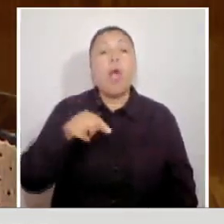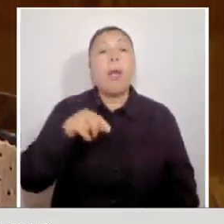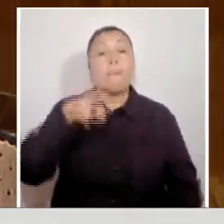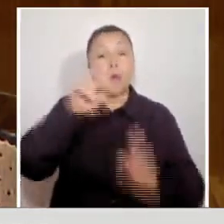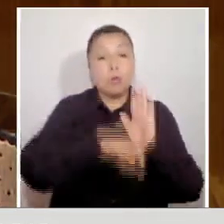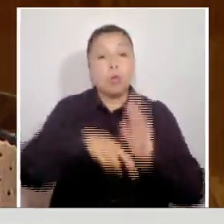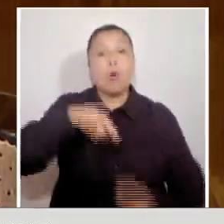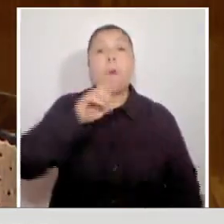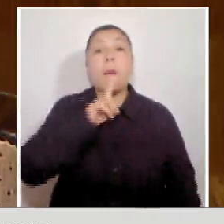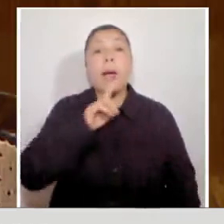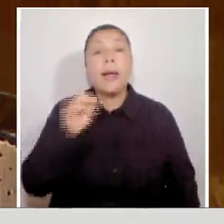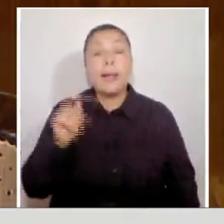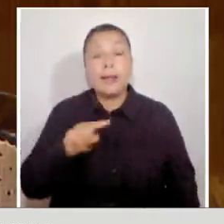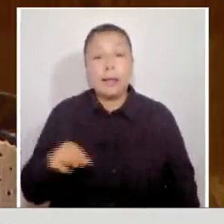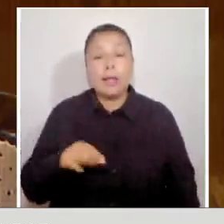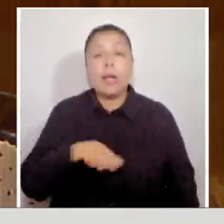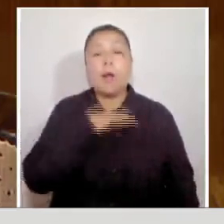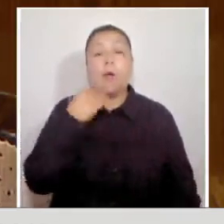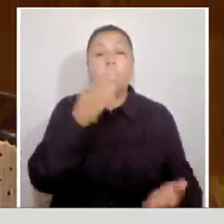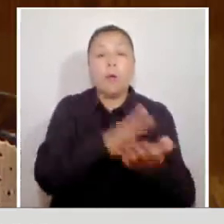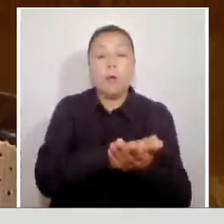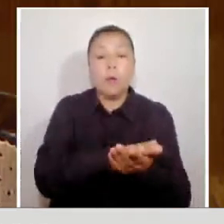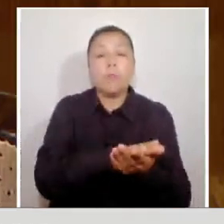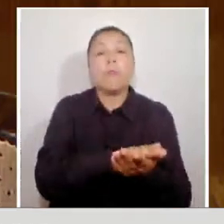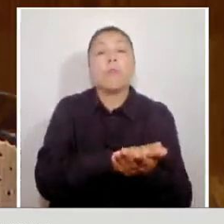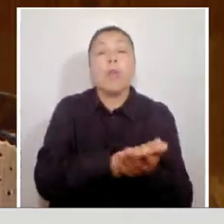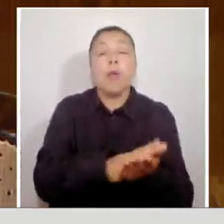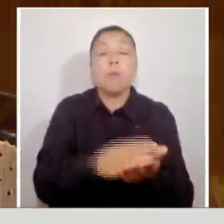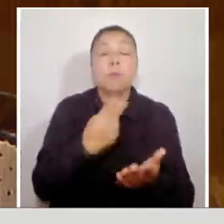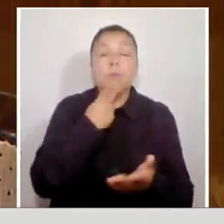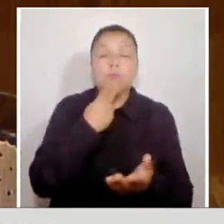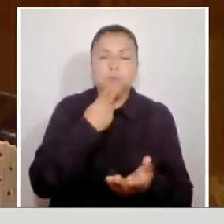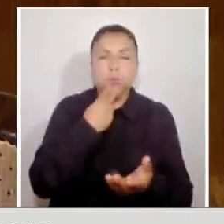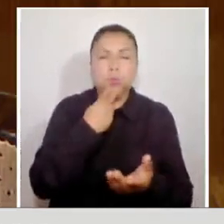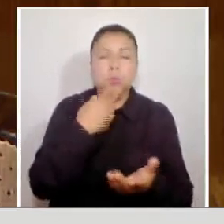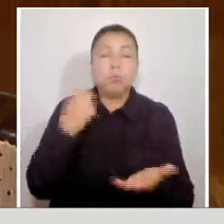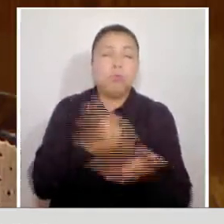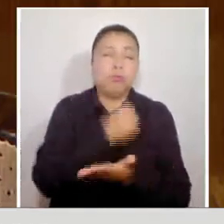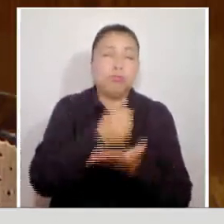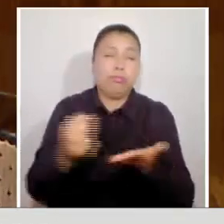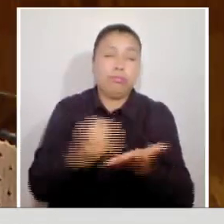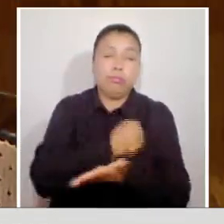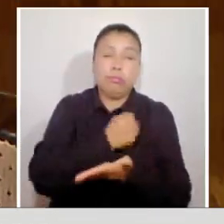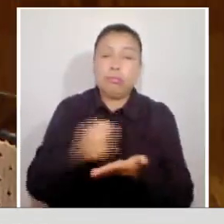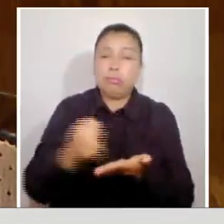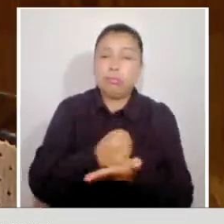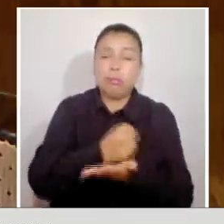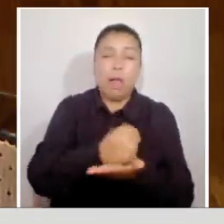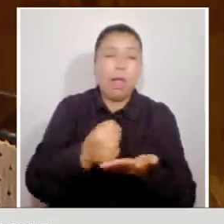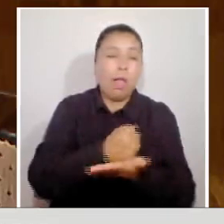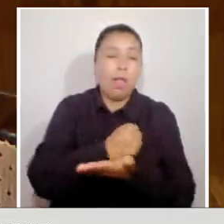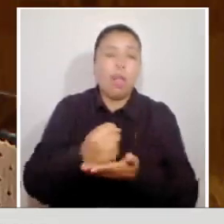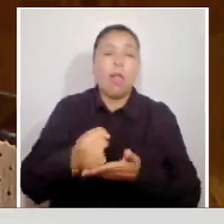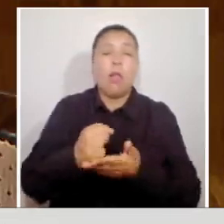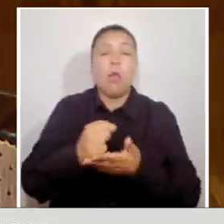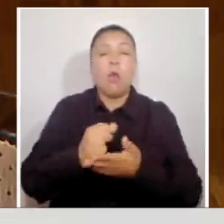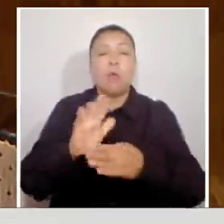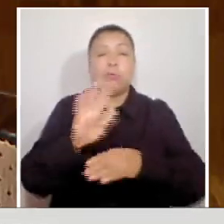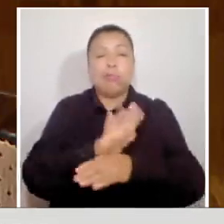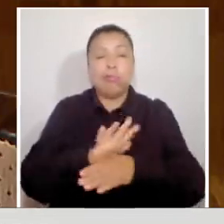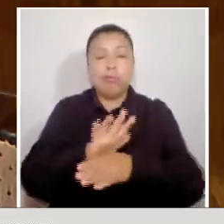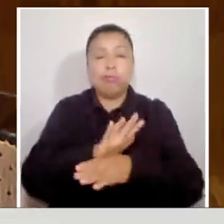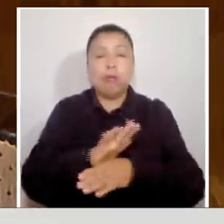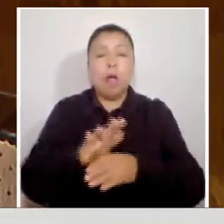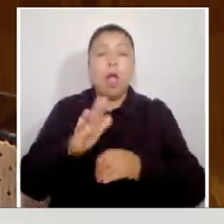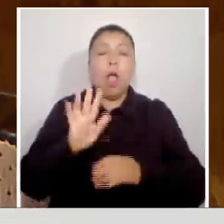falleció tras soslayar un verdadero Calvario entre trámites burocráticos y excesivas esperas para que el Estado a